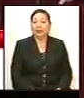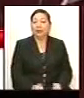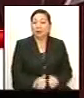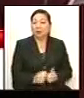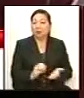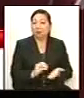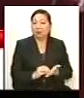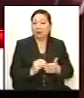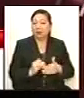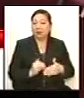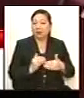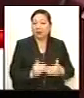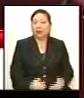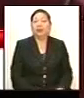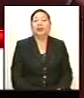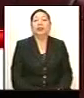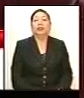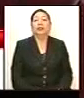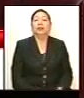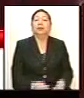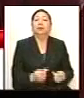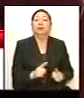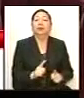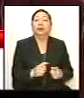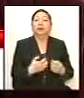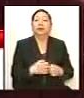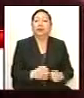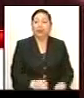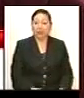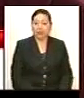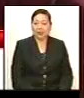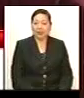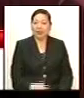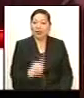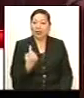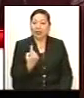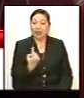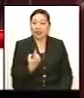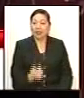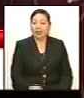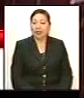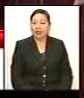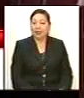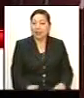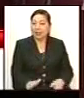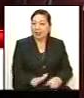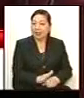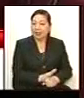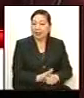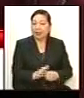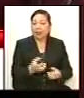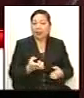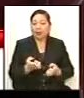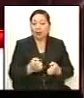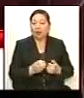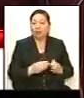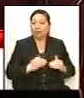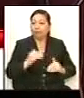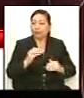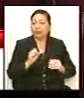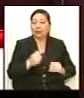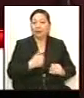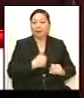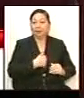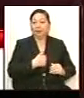con mayores plazos de la concesión permite a la empresa concesionaria generar mayores eficiencias por las economías de escala.